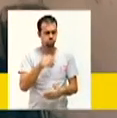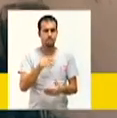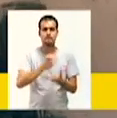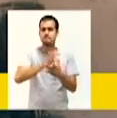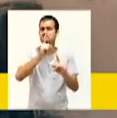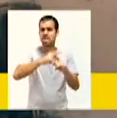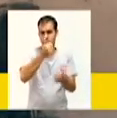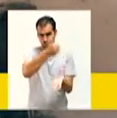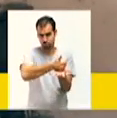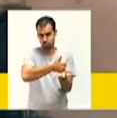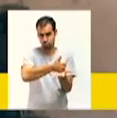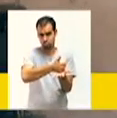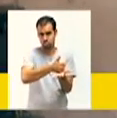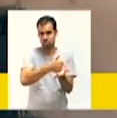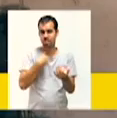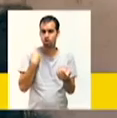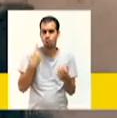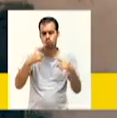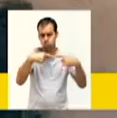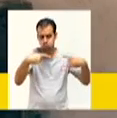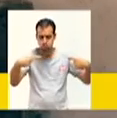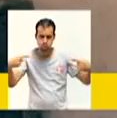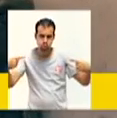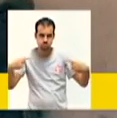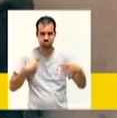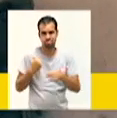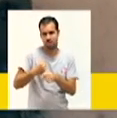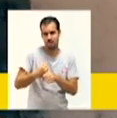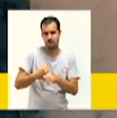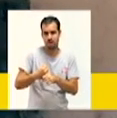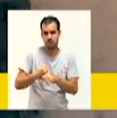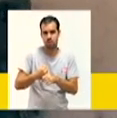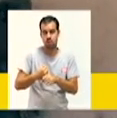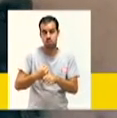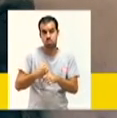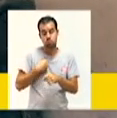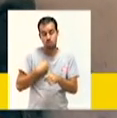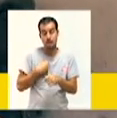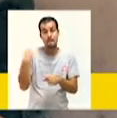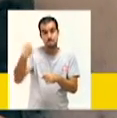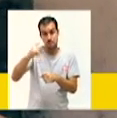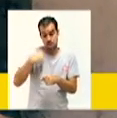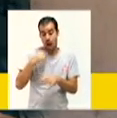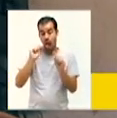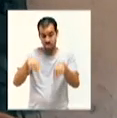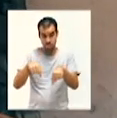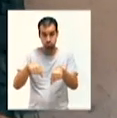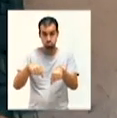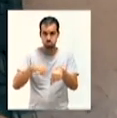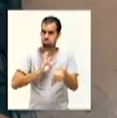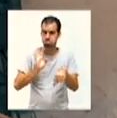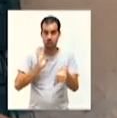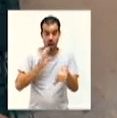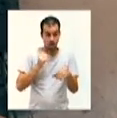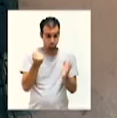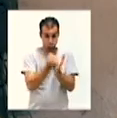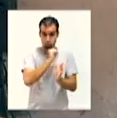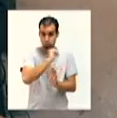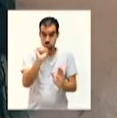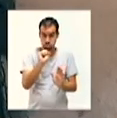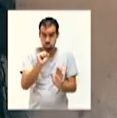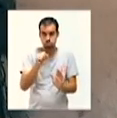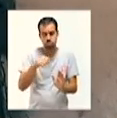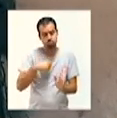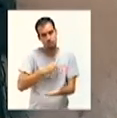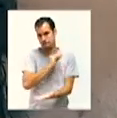tornero. Ya yo cogí, hice mi práctica aquí, me quedé trabajando aquí, ya graduado. Después